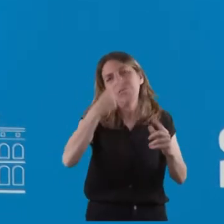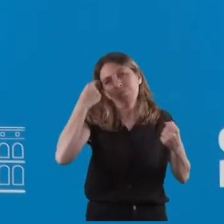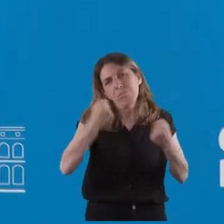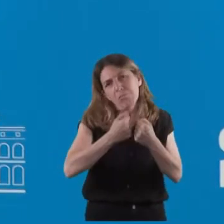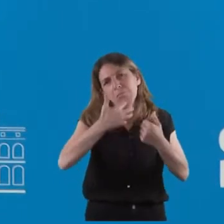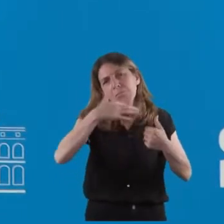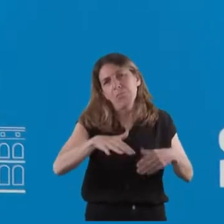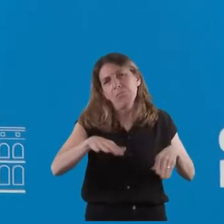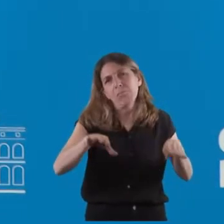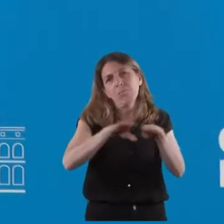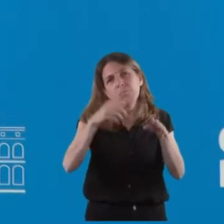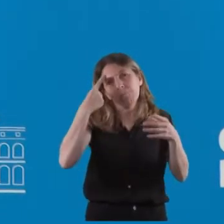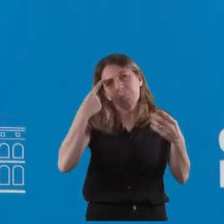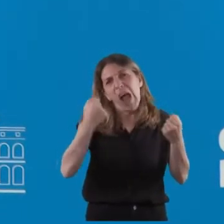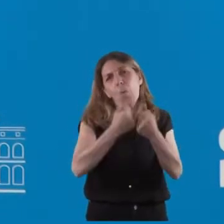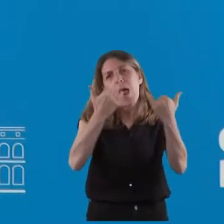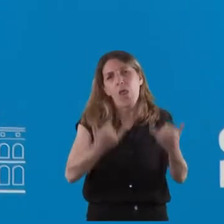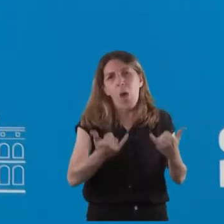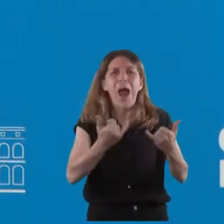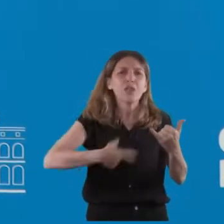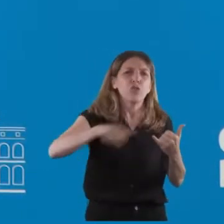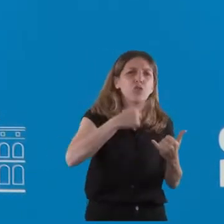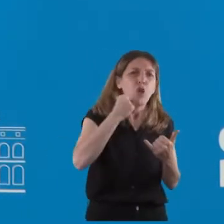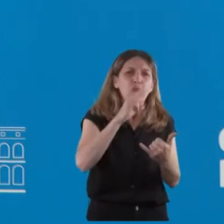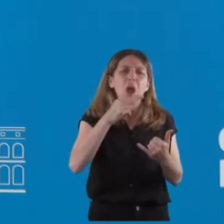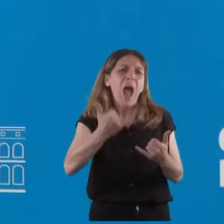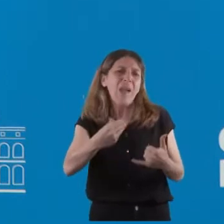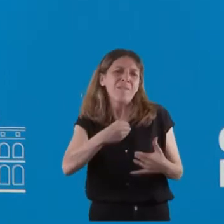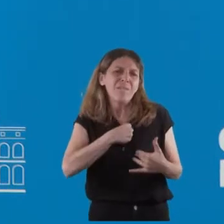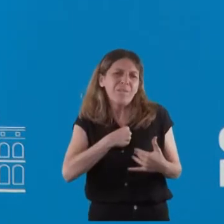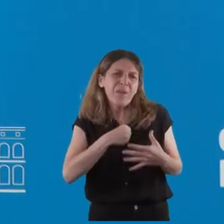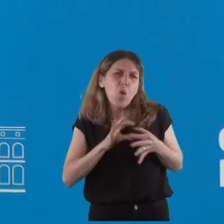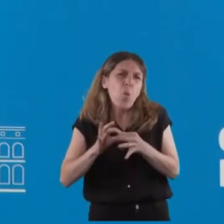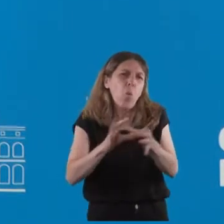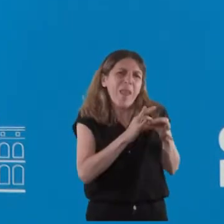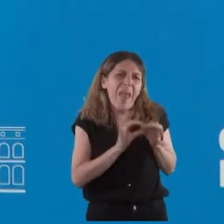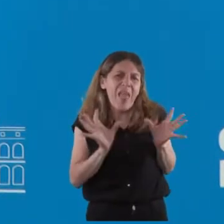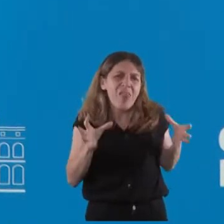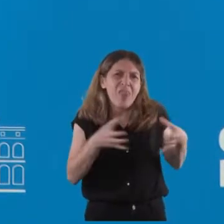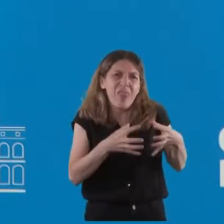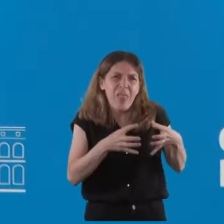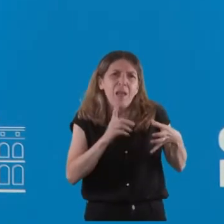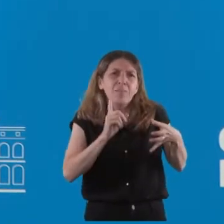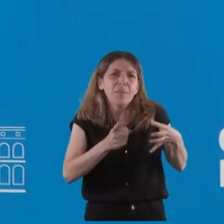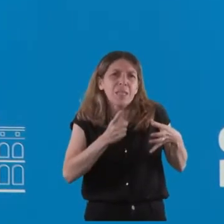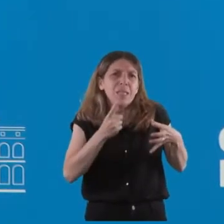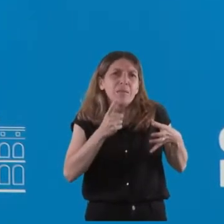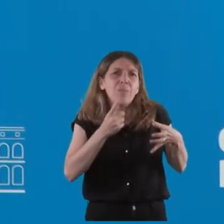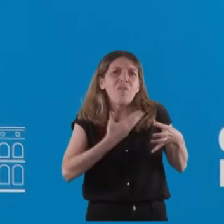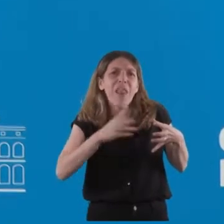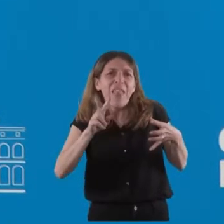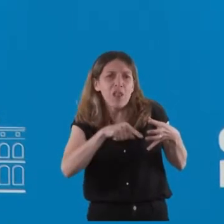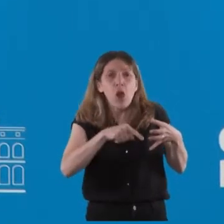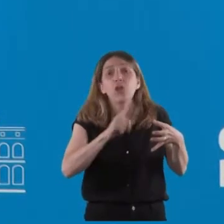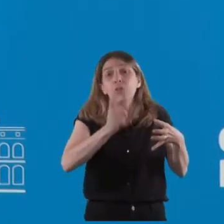profundos y en el cual todos y todas tienen una profunda vocación por la unidad y por el fortalecimiento de la coalición de gobierno en un momento en el que